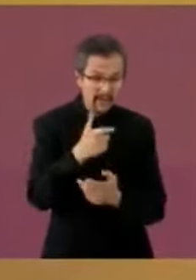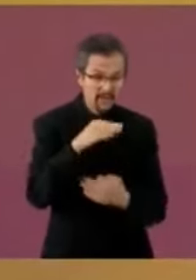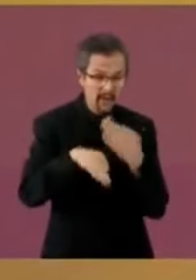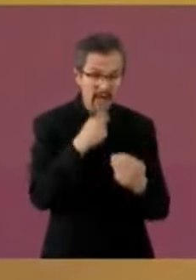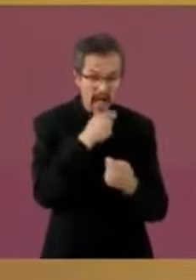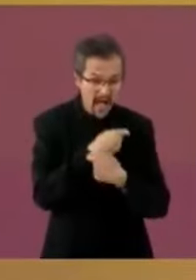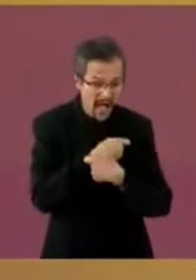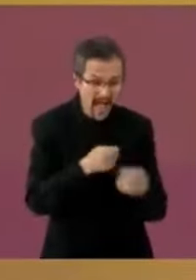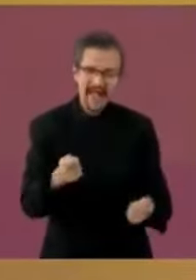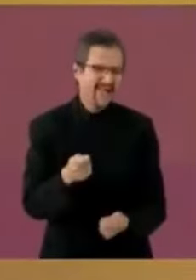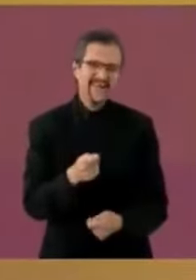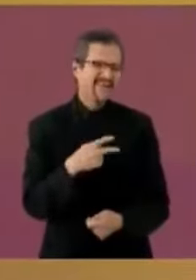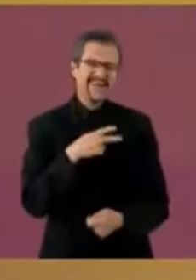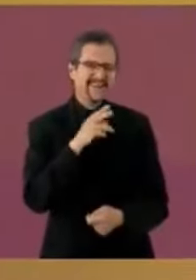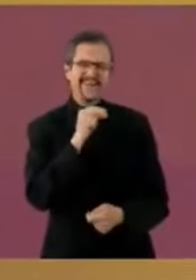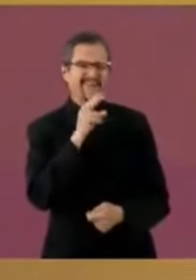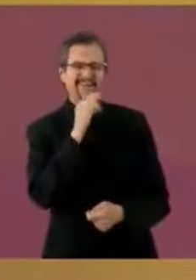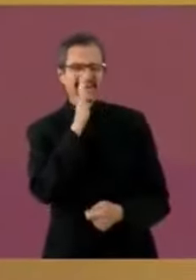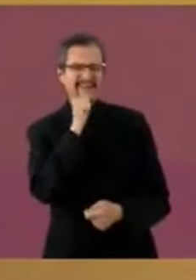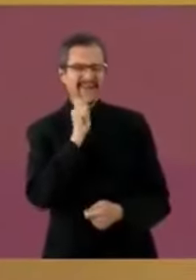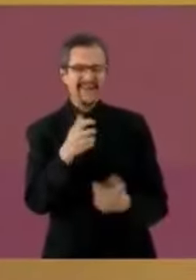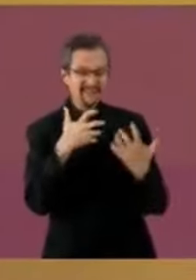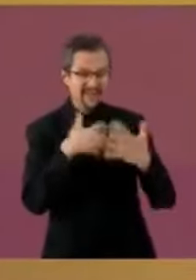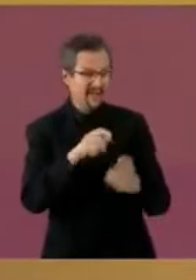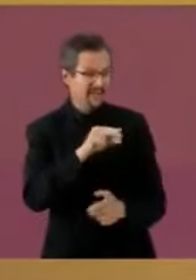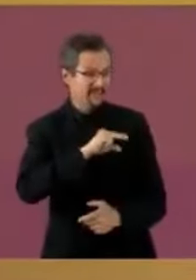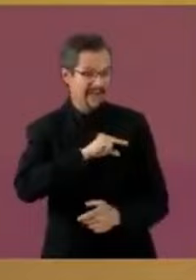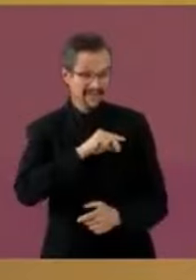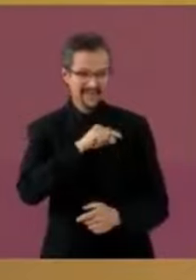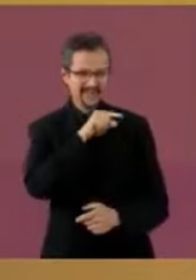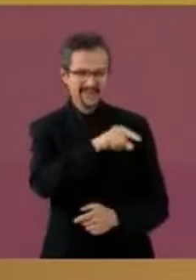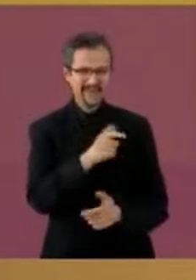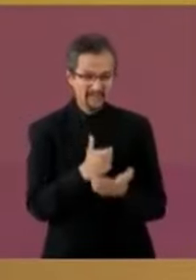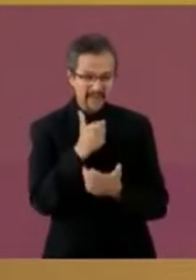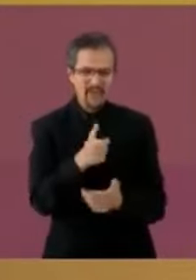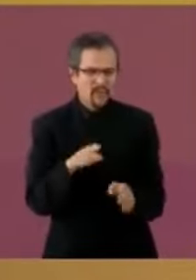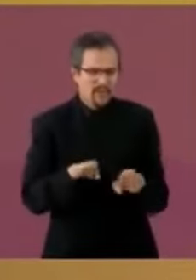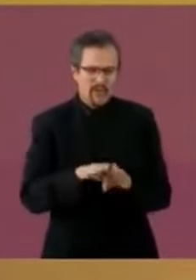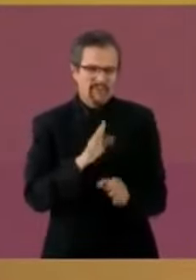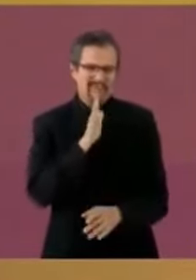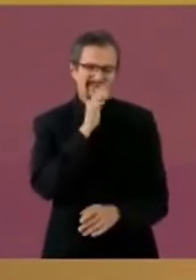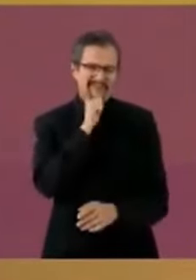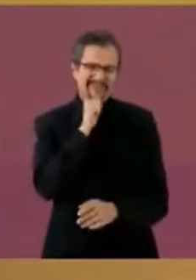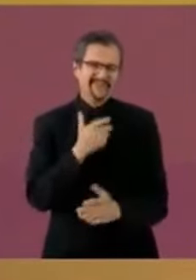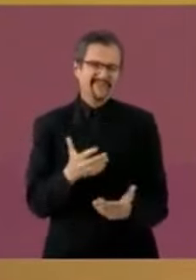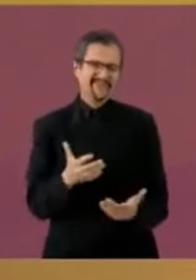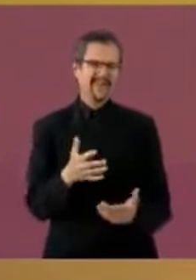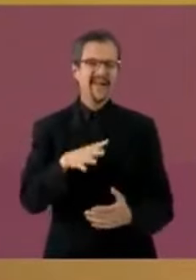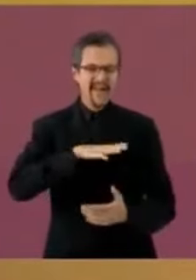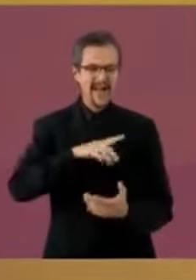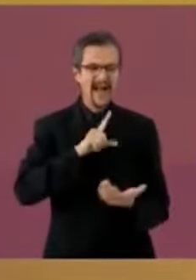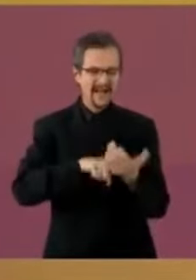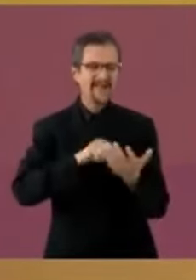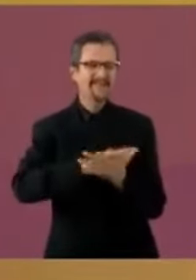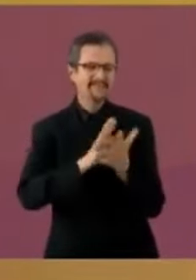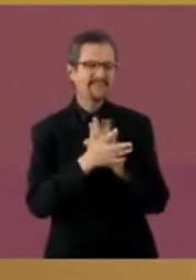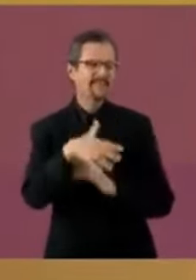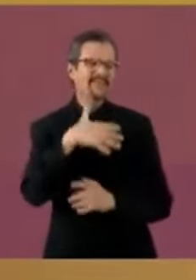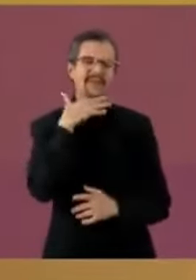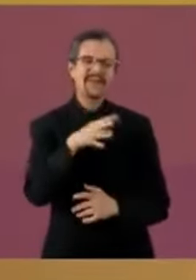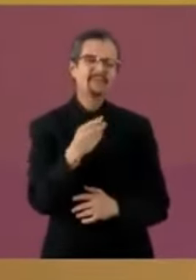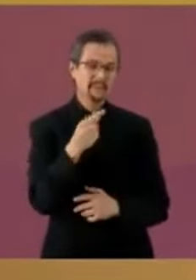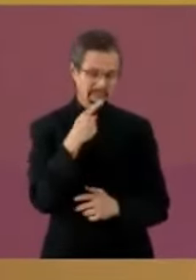en instituciones privadas, porque además, como ya lo dijimos, eso genera enorme corrupción. Aquí hay un caso de mentira de